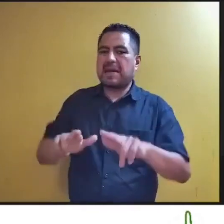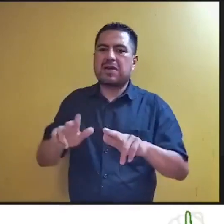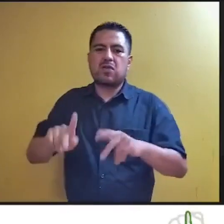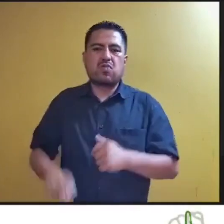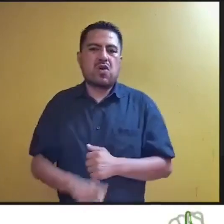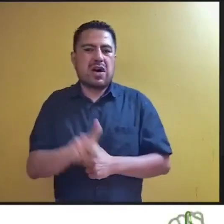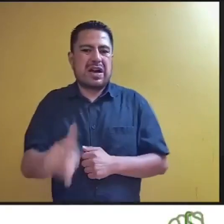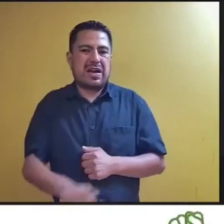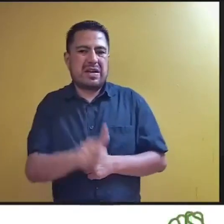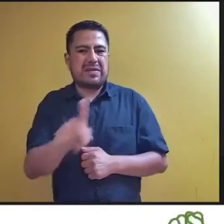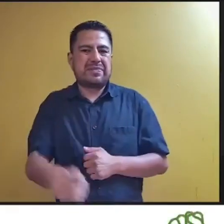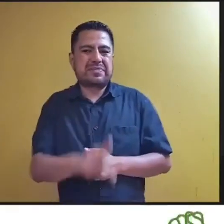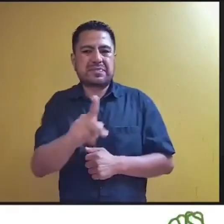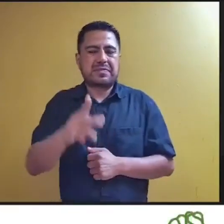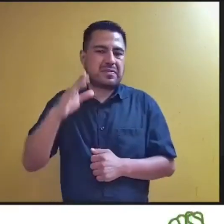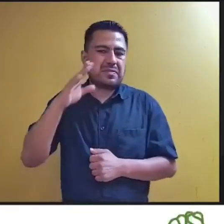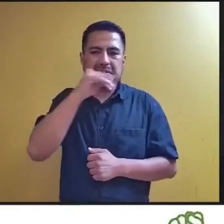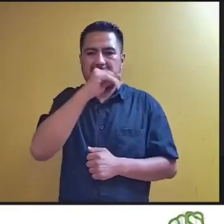los pueblos